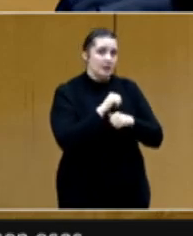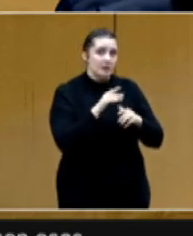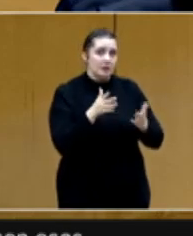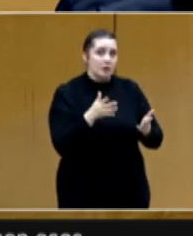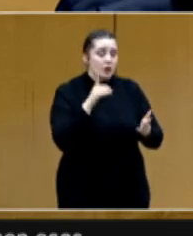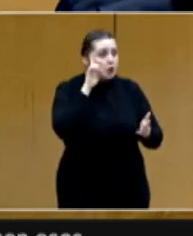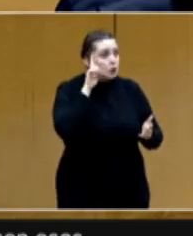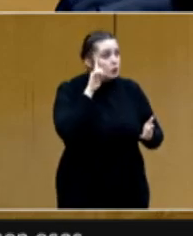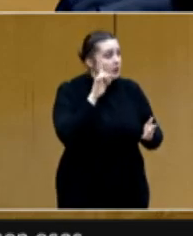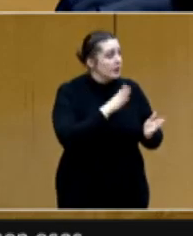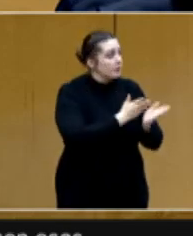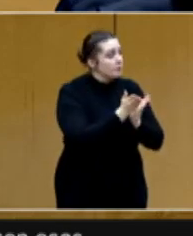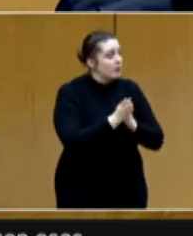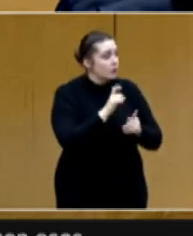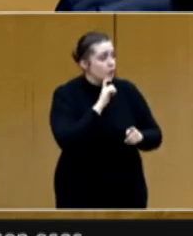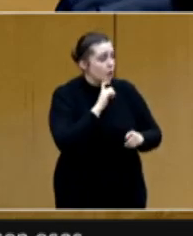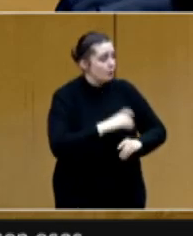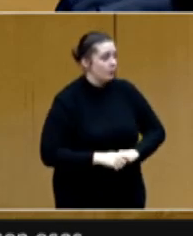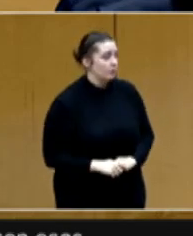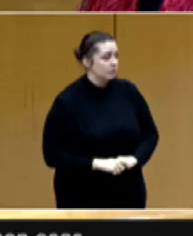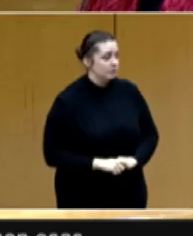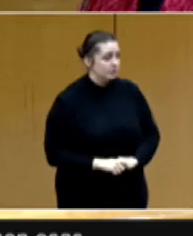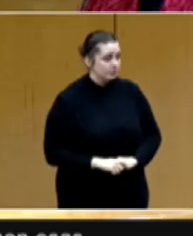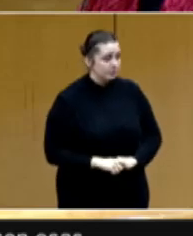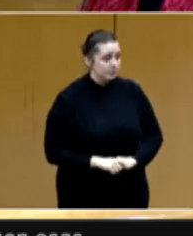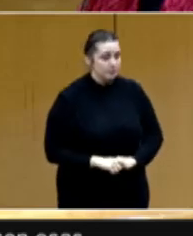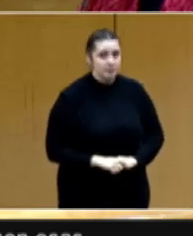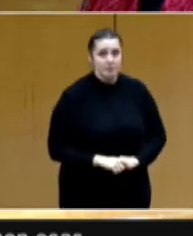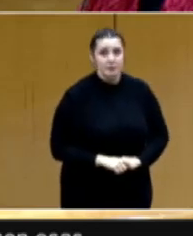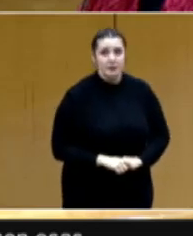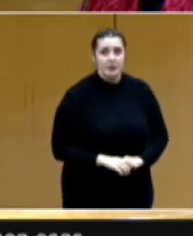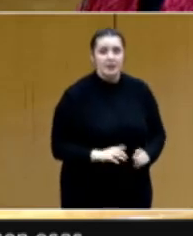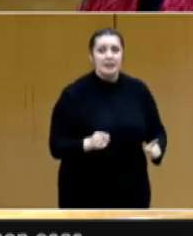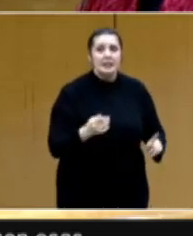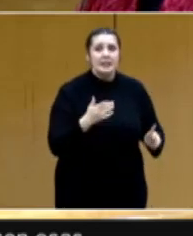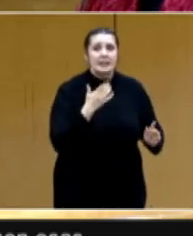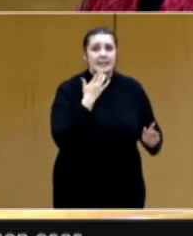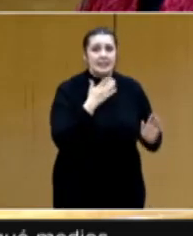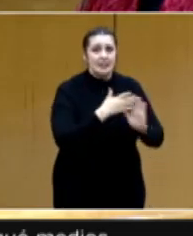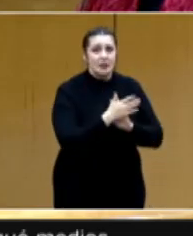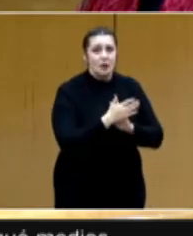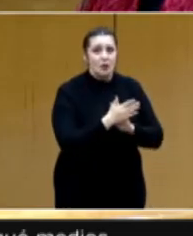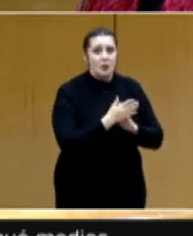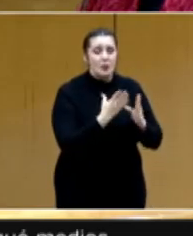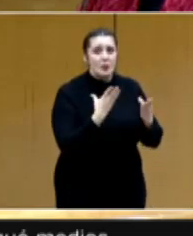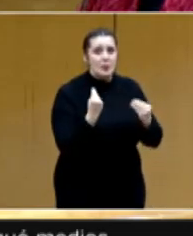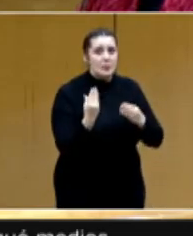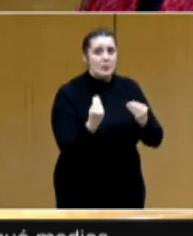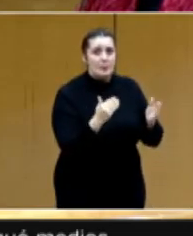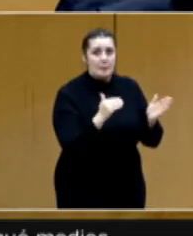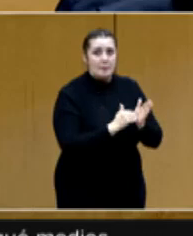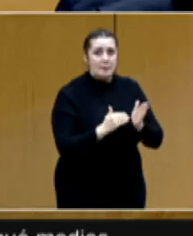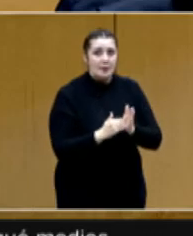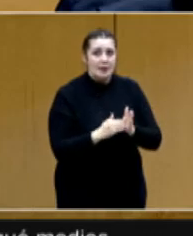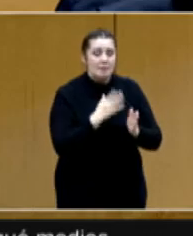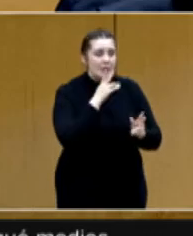qué medios han encontrado más he dicho decenas de miles y si digo decenas de miles de asuntos pero es asunto